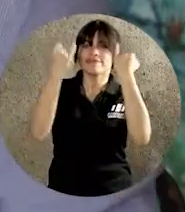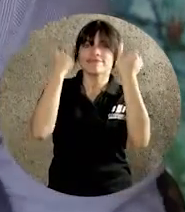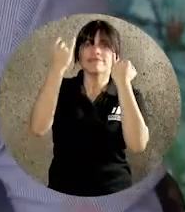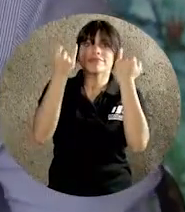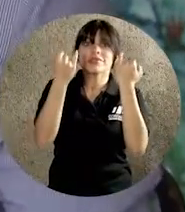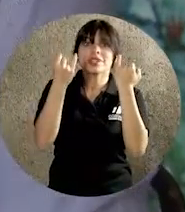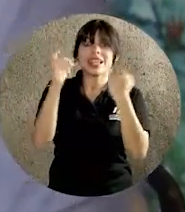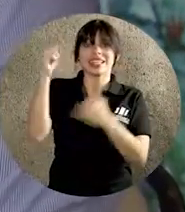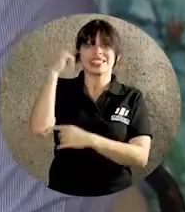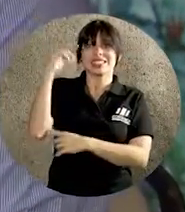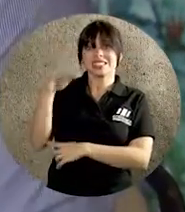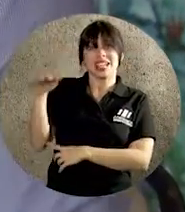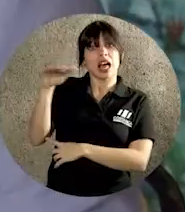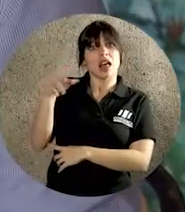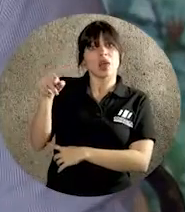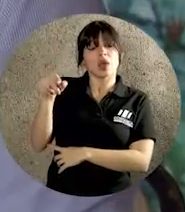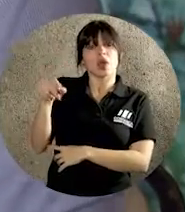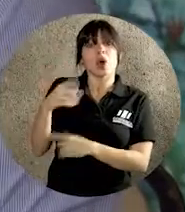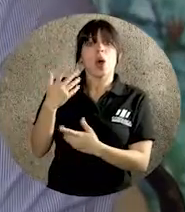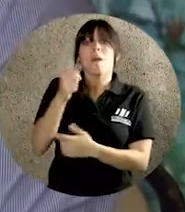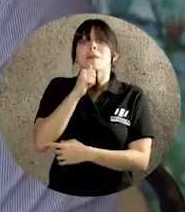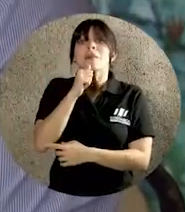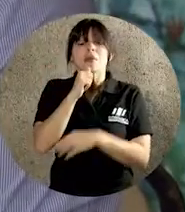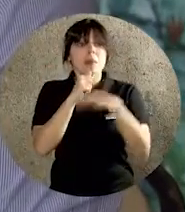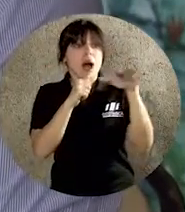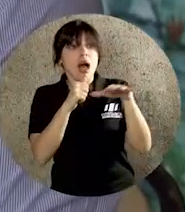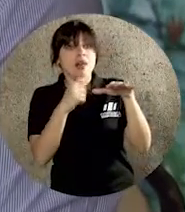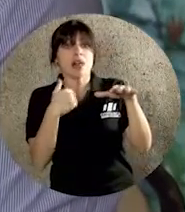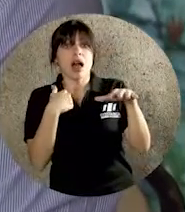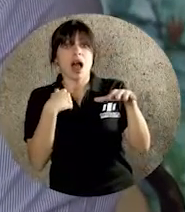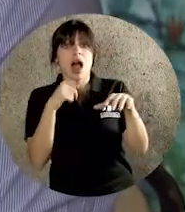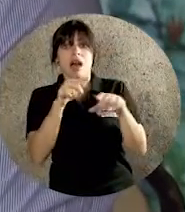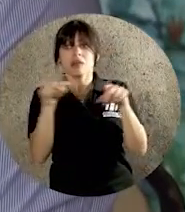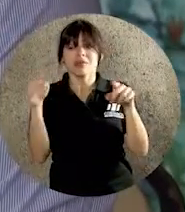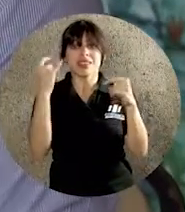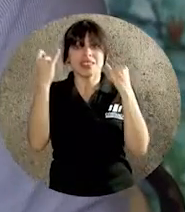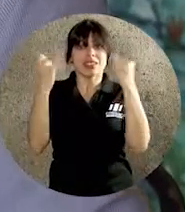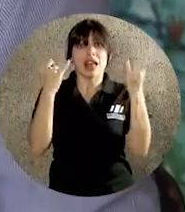iniciativas de Estado, por decirlo este modo, de las entidades privadas también,